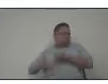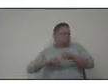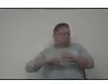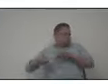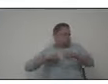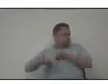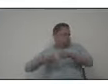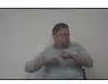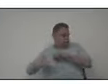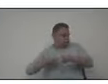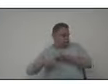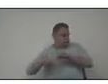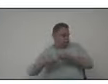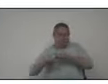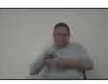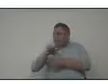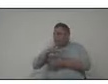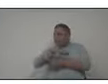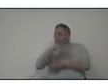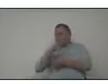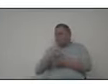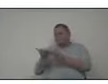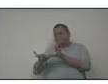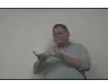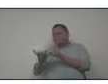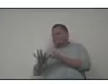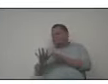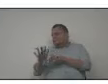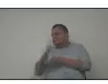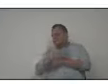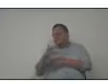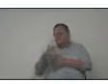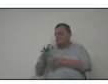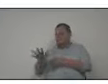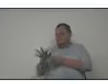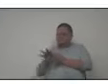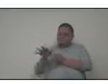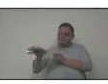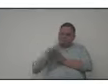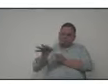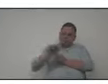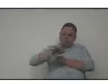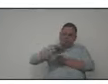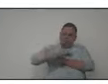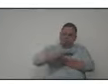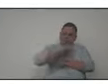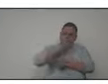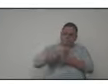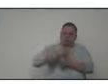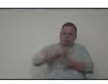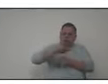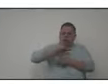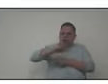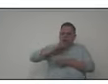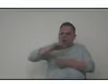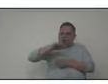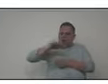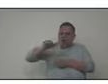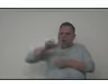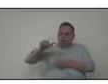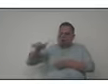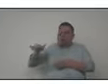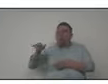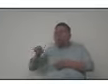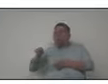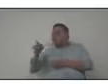grandísimo con todas las secretarías de salud de los municipios, con todas los que manejan el